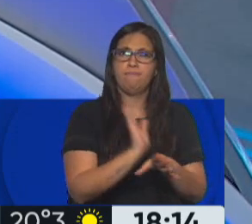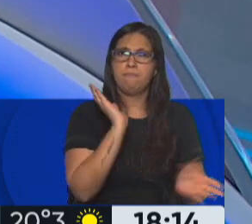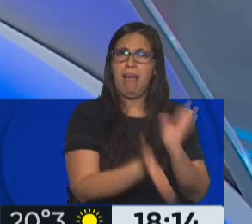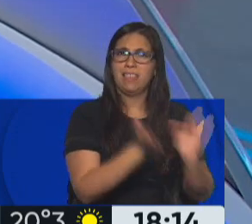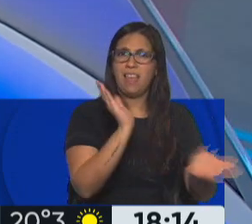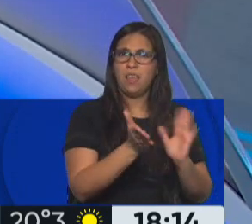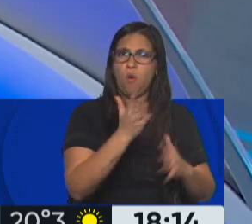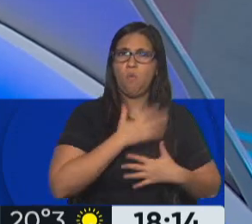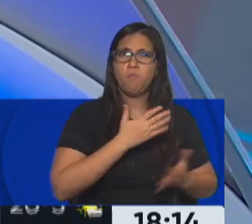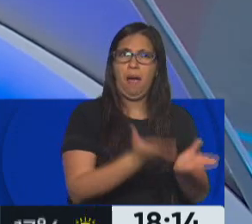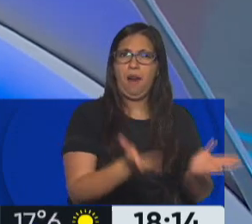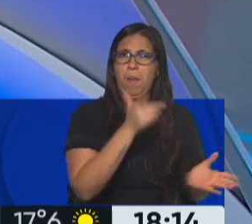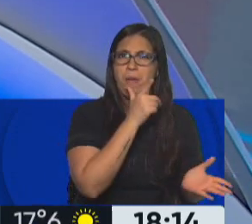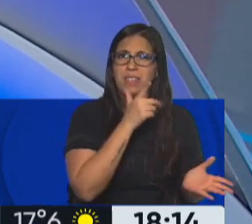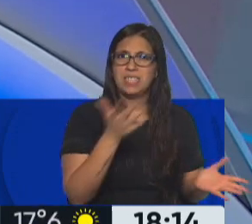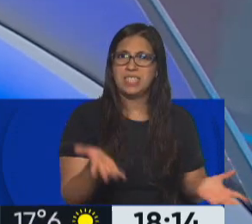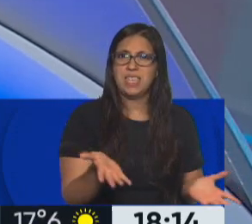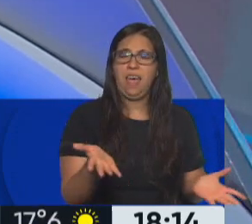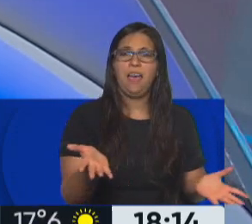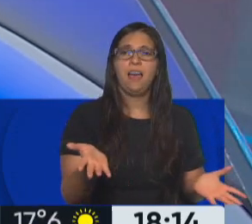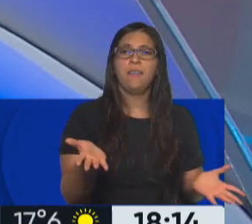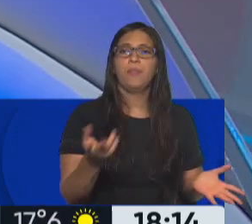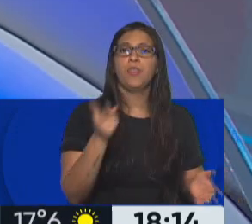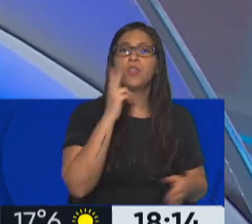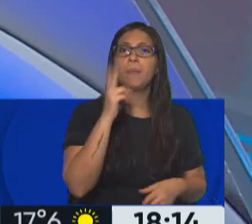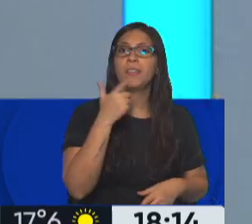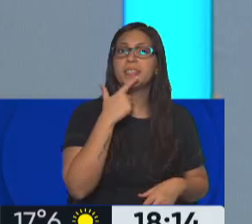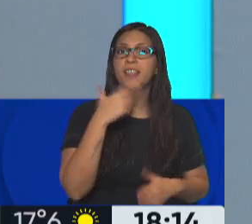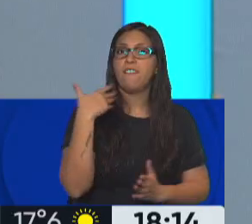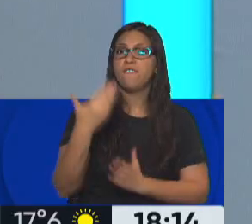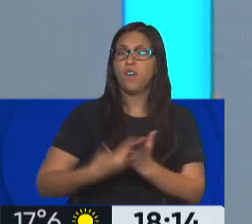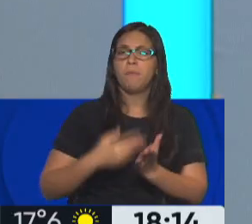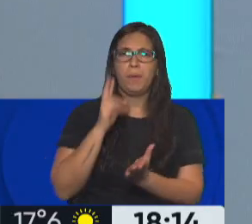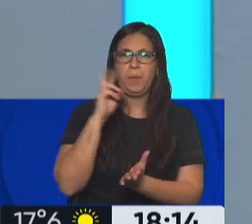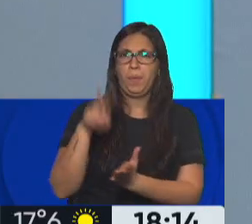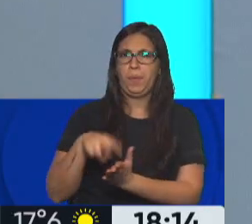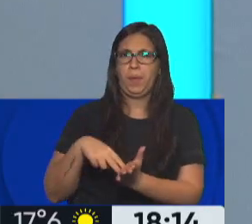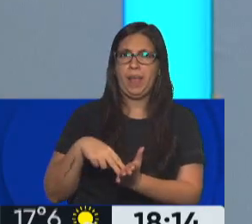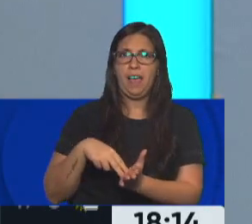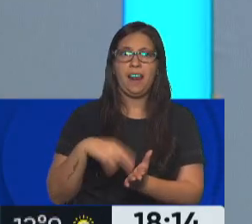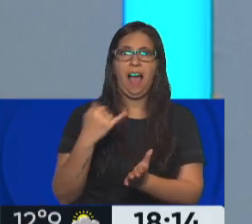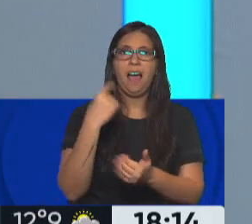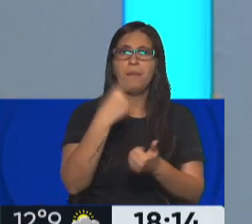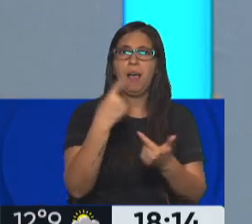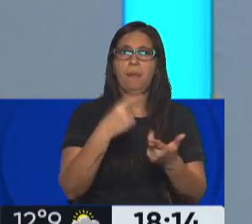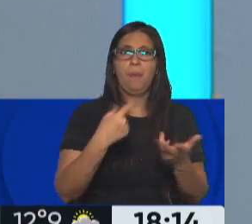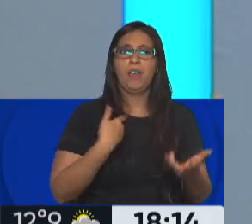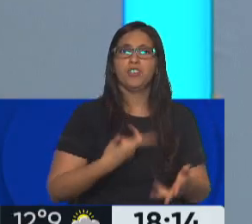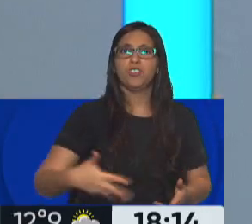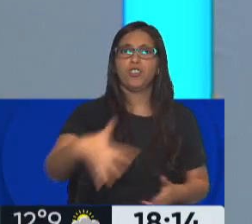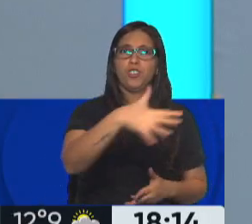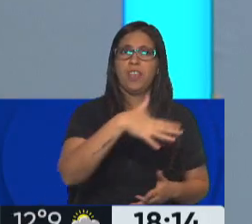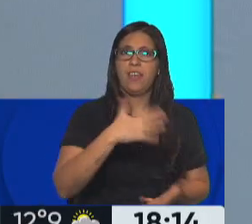quienes les interesa el tema que vayan a buscar ese informe de 2017. Entonces, hay una serie de demandas en esa